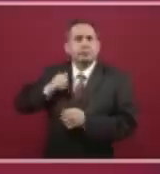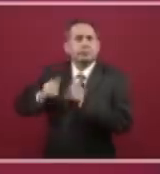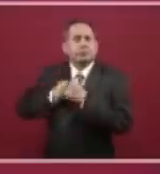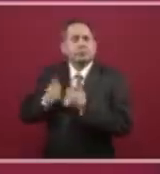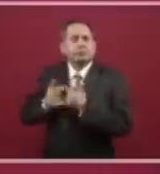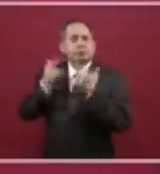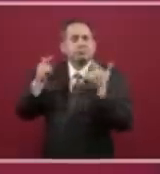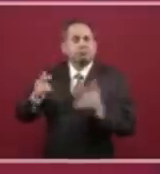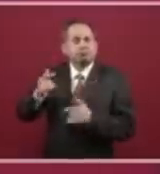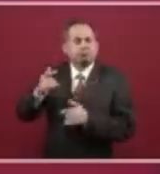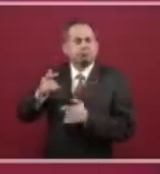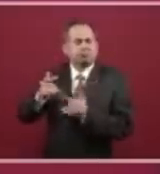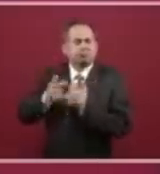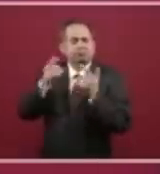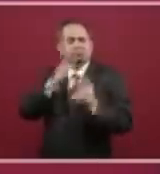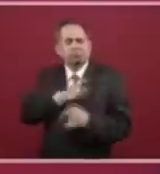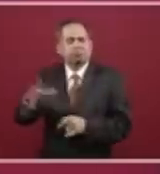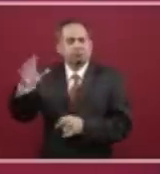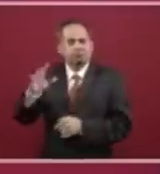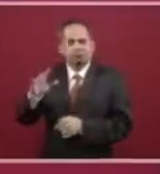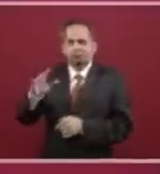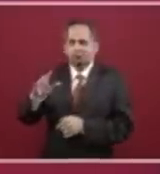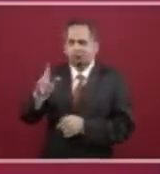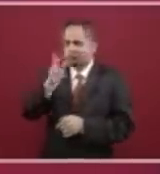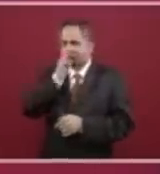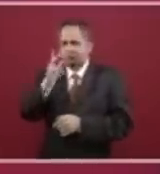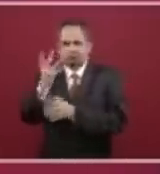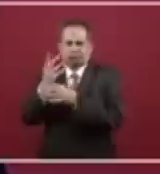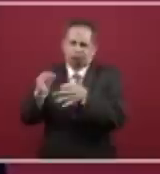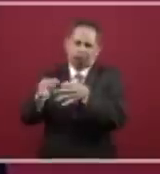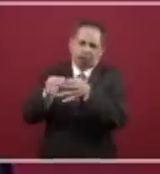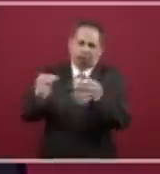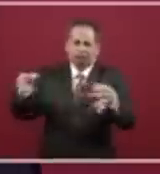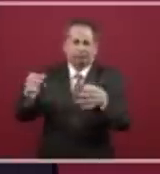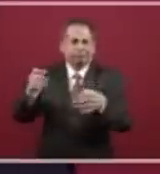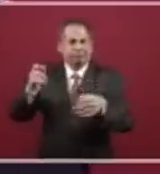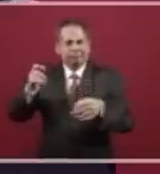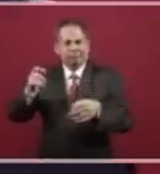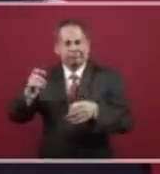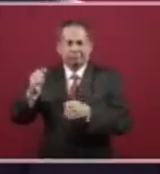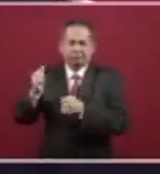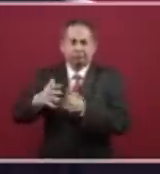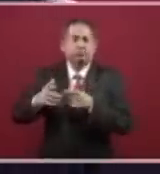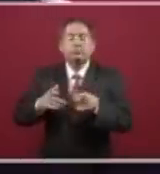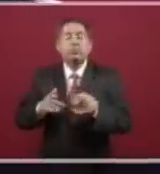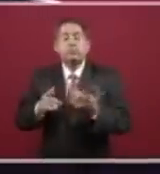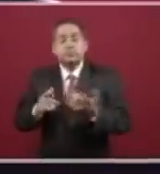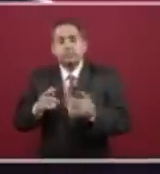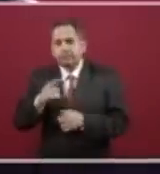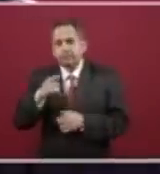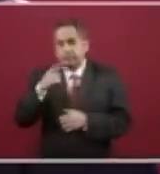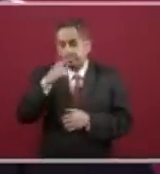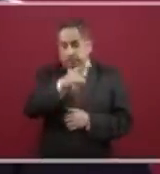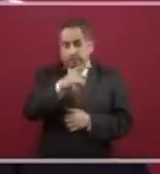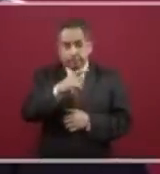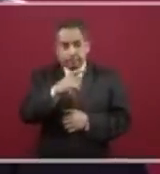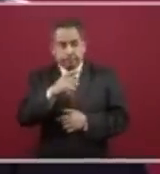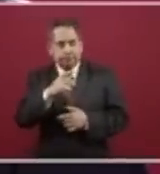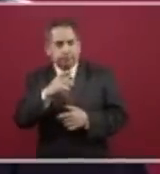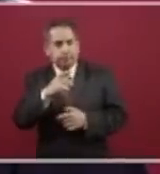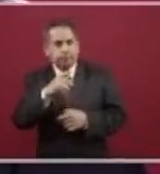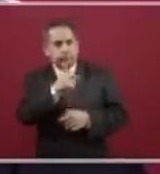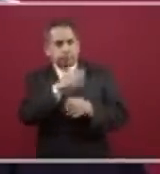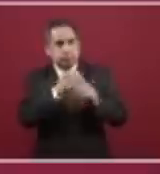rectora ejemplar de que el respeto al derecho ajeno es la paz